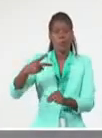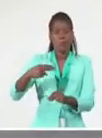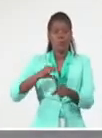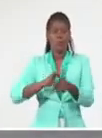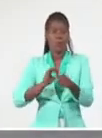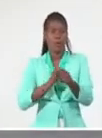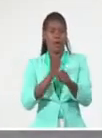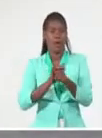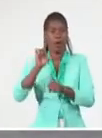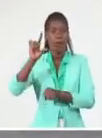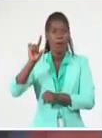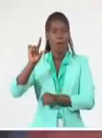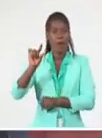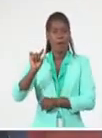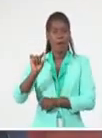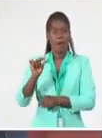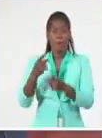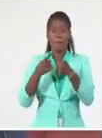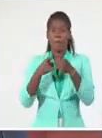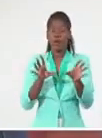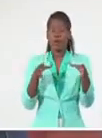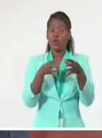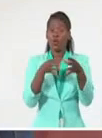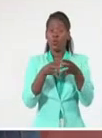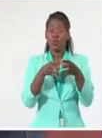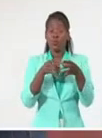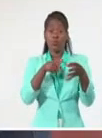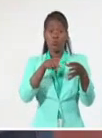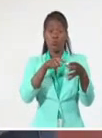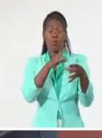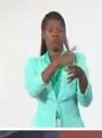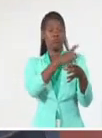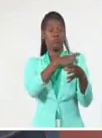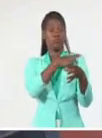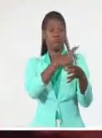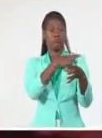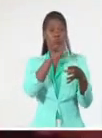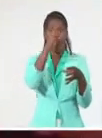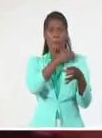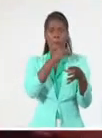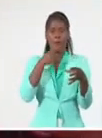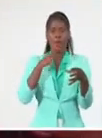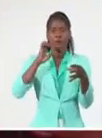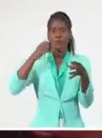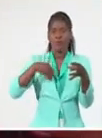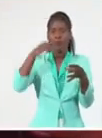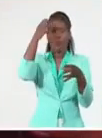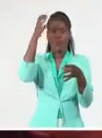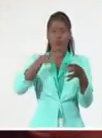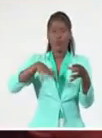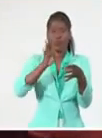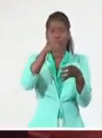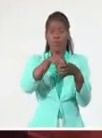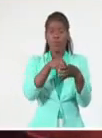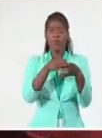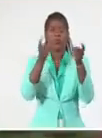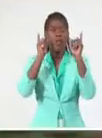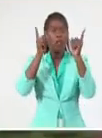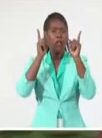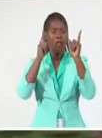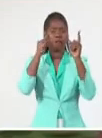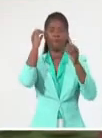19 pero desde el consejo de defensa se llamaba a incrementar la vigilancia epidemiológica y el enfrentamiento a las indisciplinas y ellos